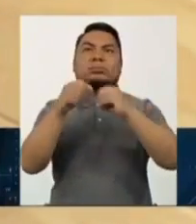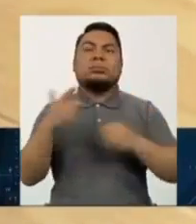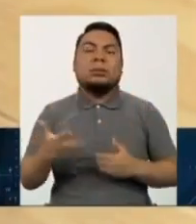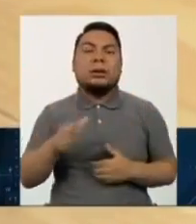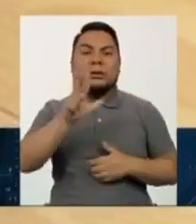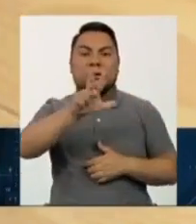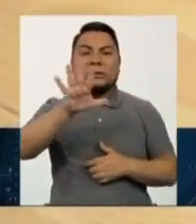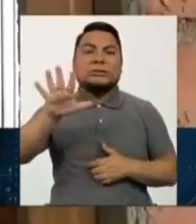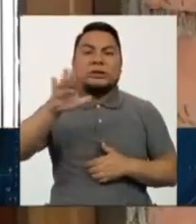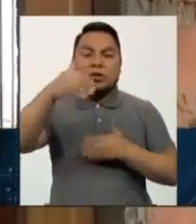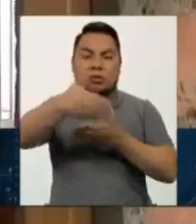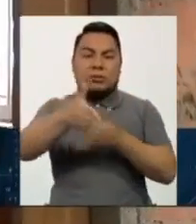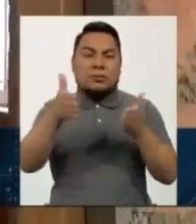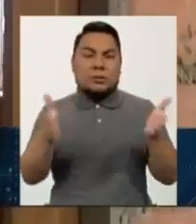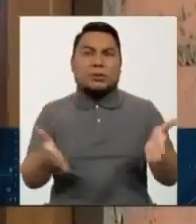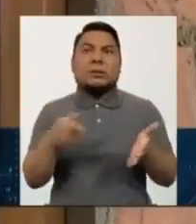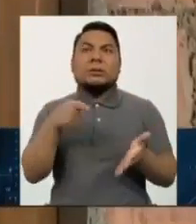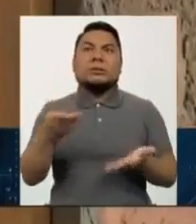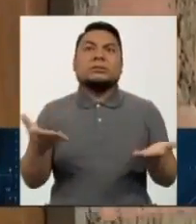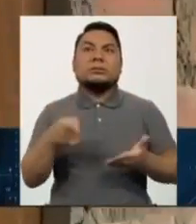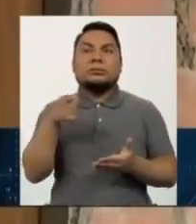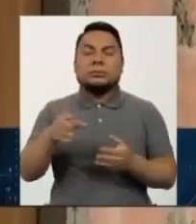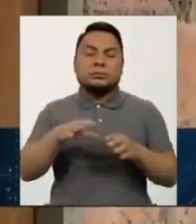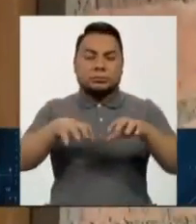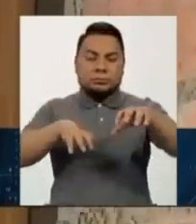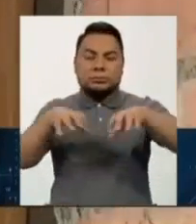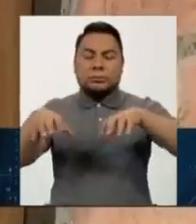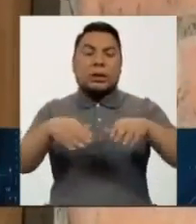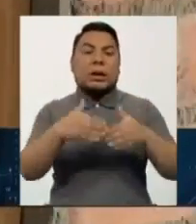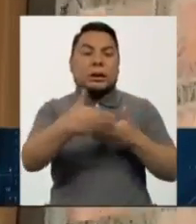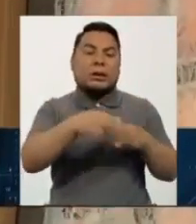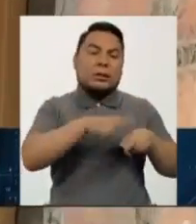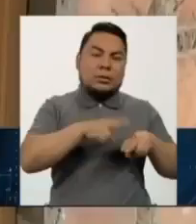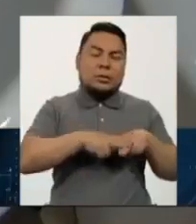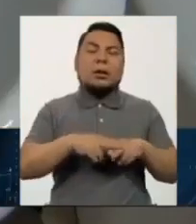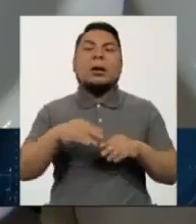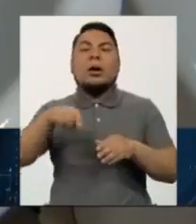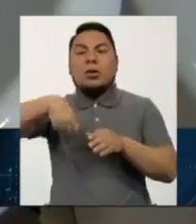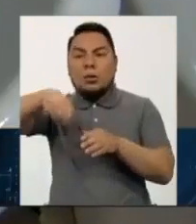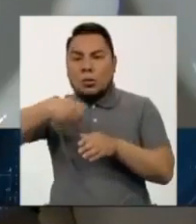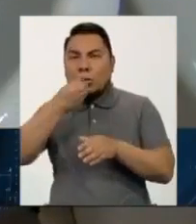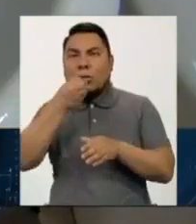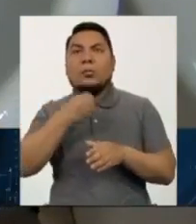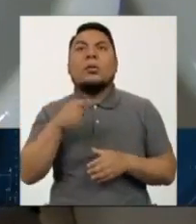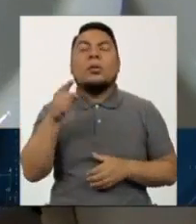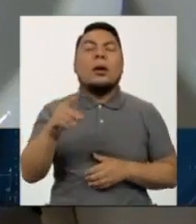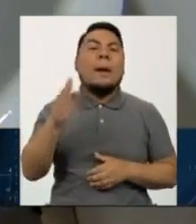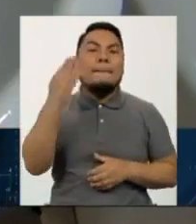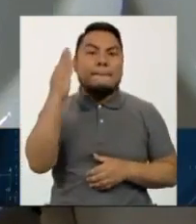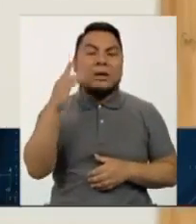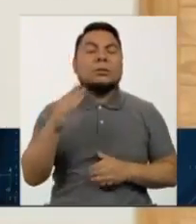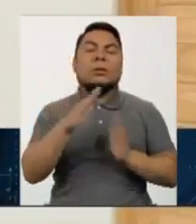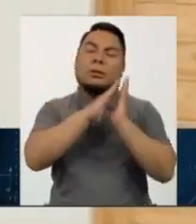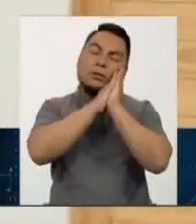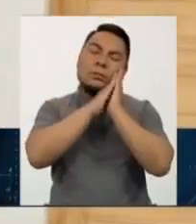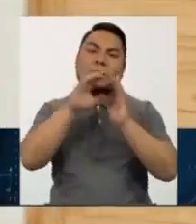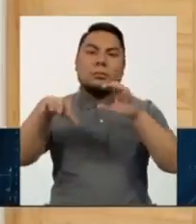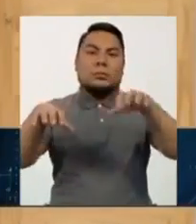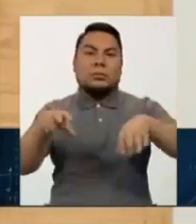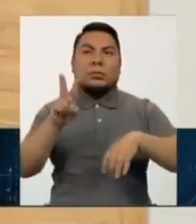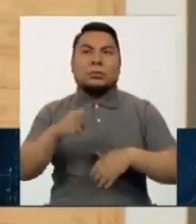de 35 metros cuadrados que están distribuidos en comedor cocina dos dormitorios y un servicio higiénico